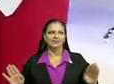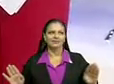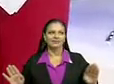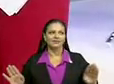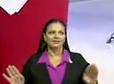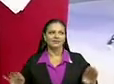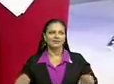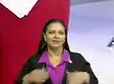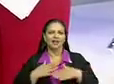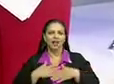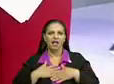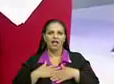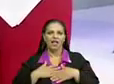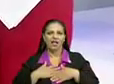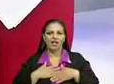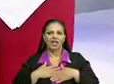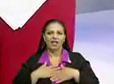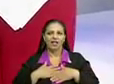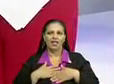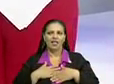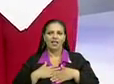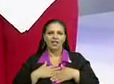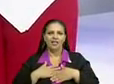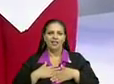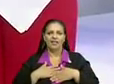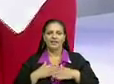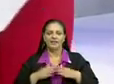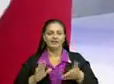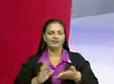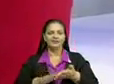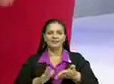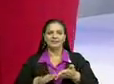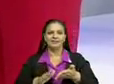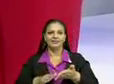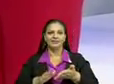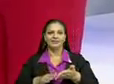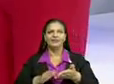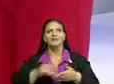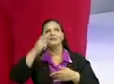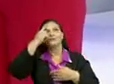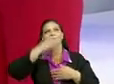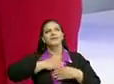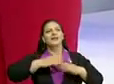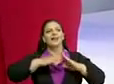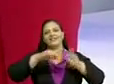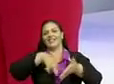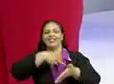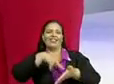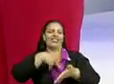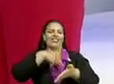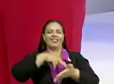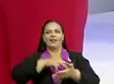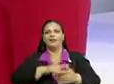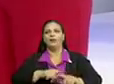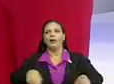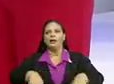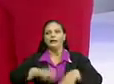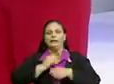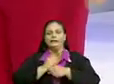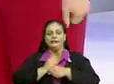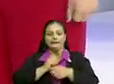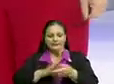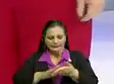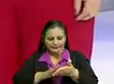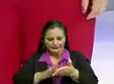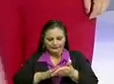habitación. Por supuesto. No en la sala de mi casa. Allá sí me puedo abaratar. No, por favor, esta es tu casa, Mayra. Gracias. Esta es tu